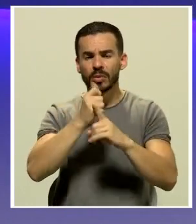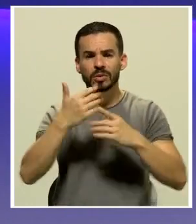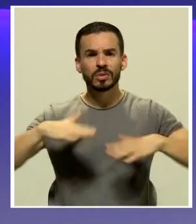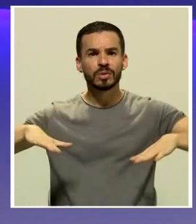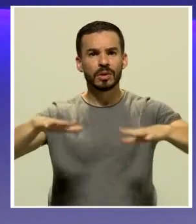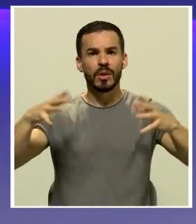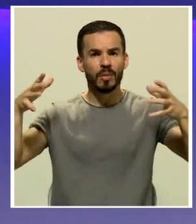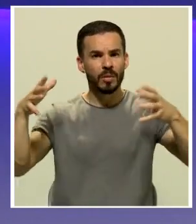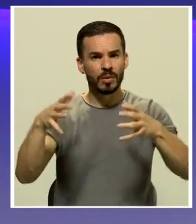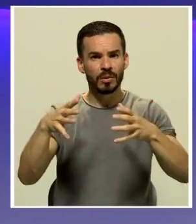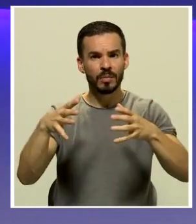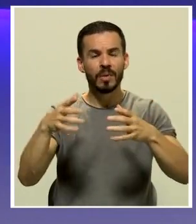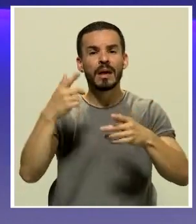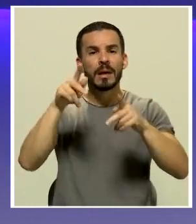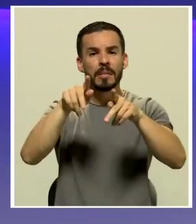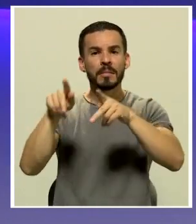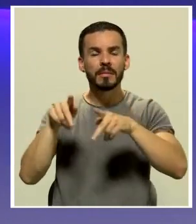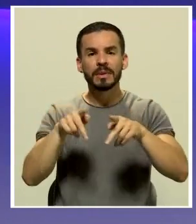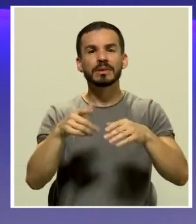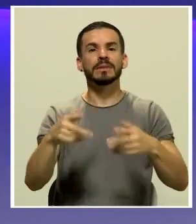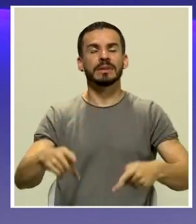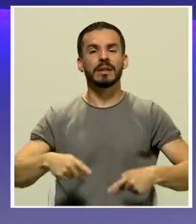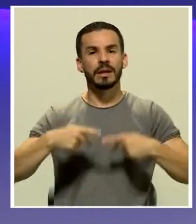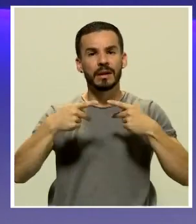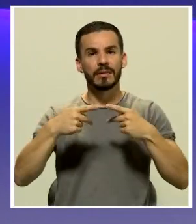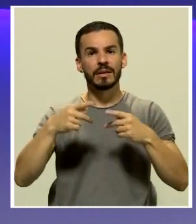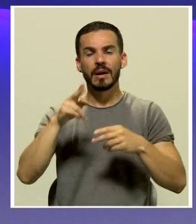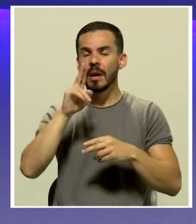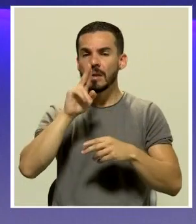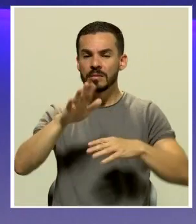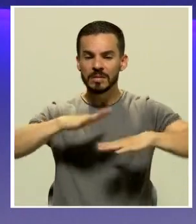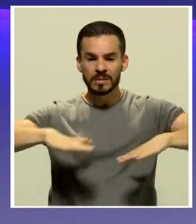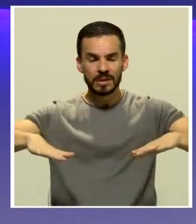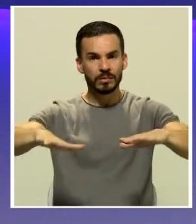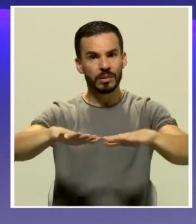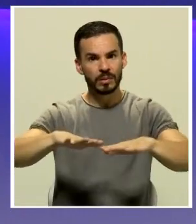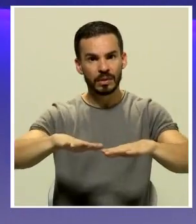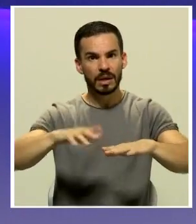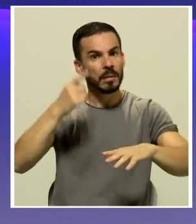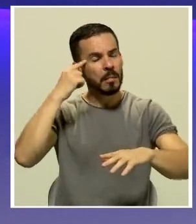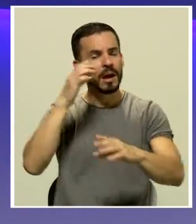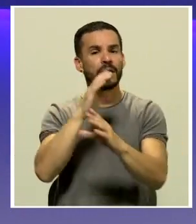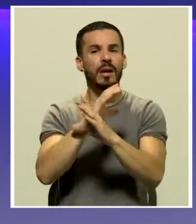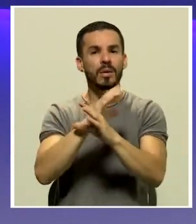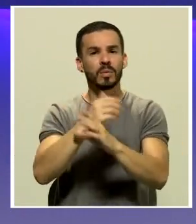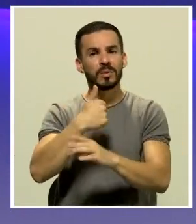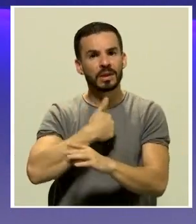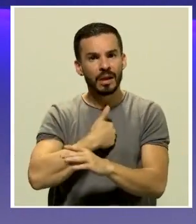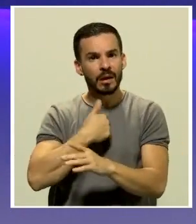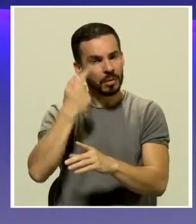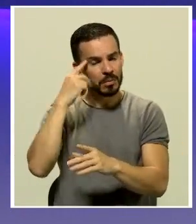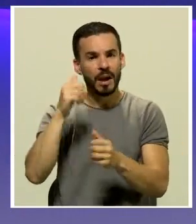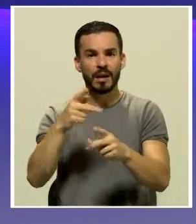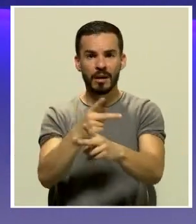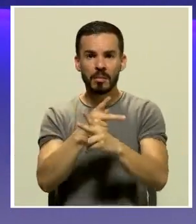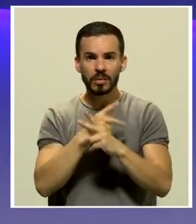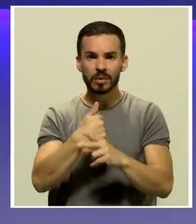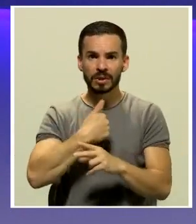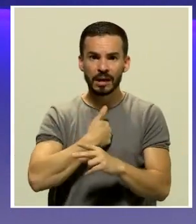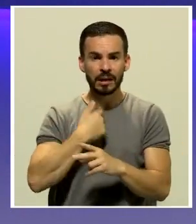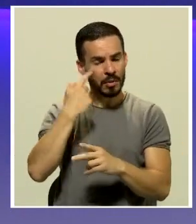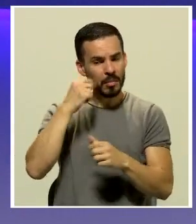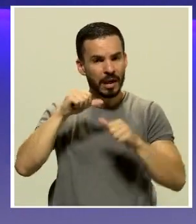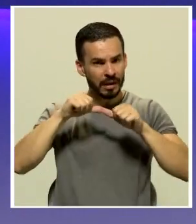como colectivo de personas que viven en un mismo territorio para cuidarnos, para protegernos, para